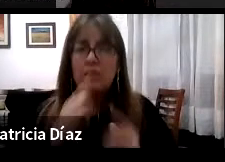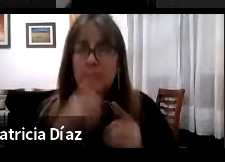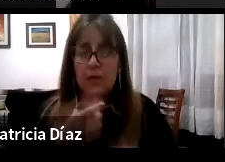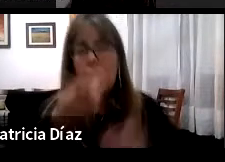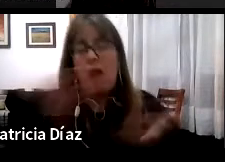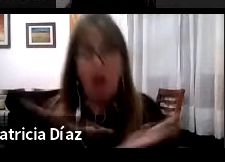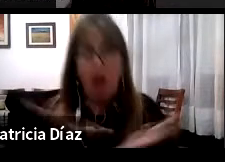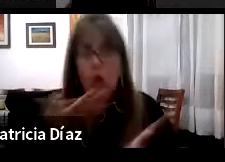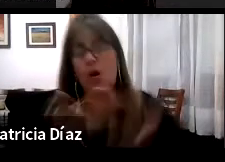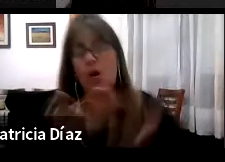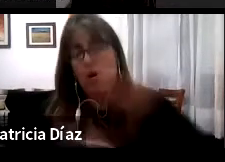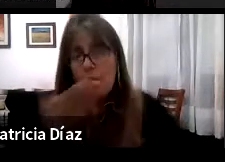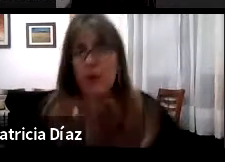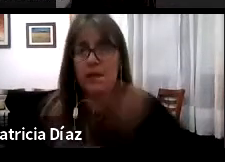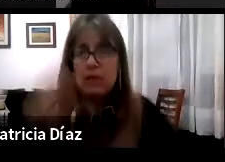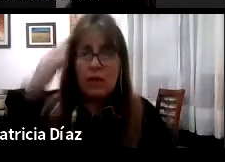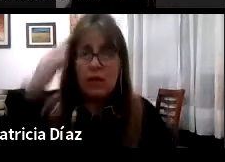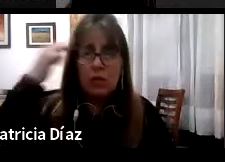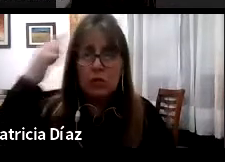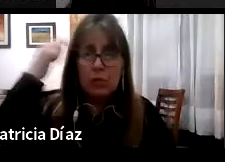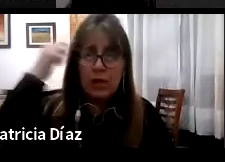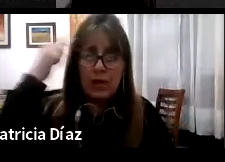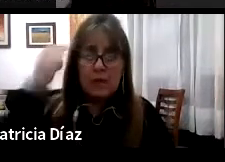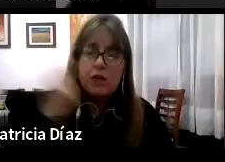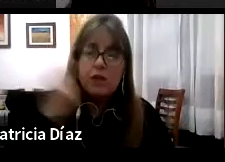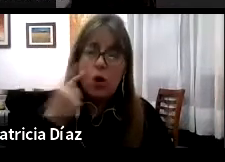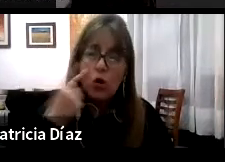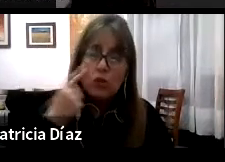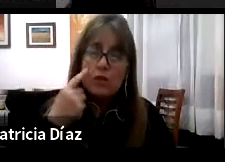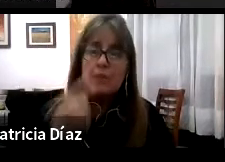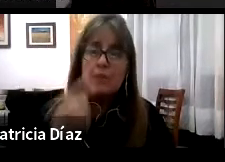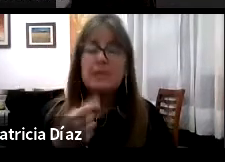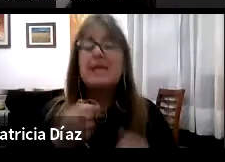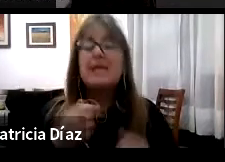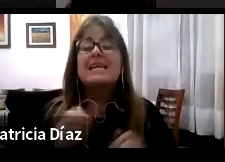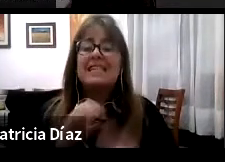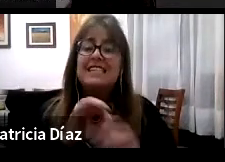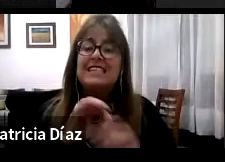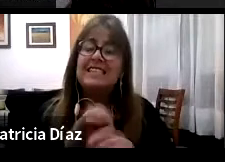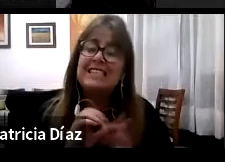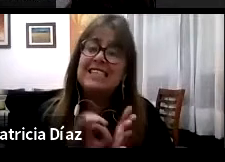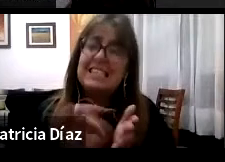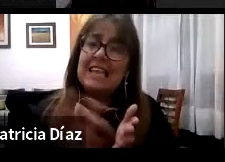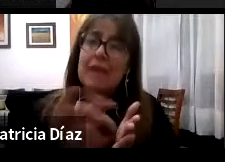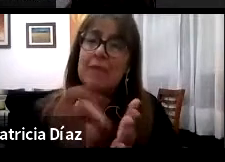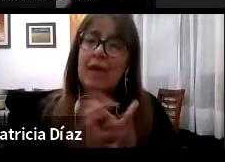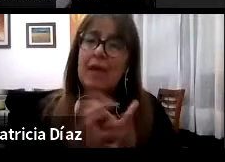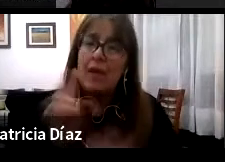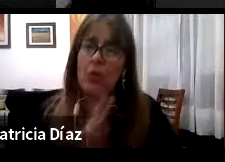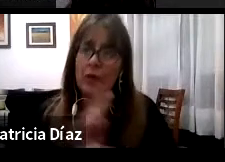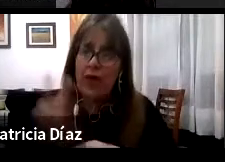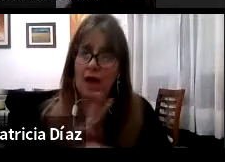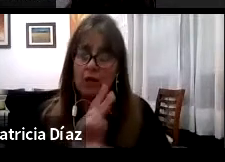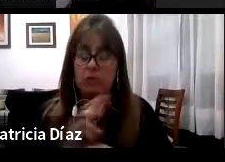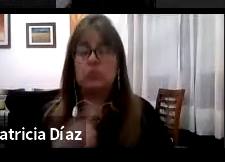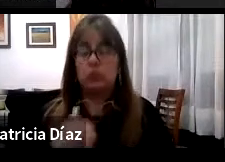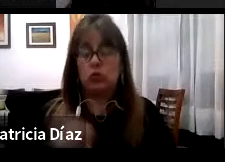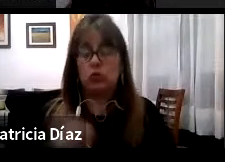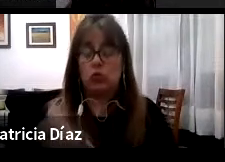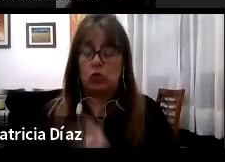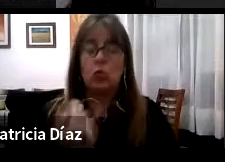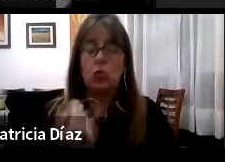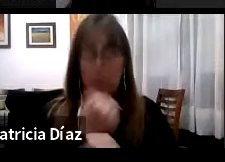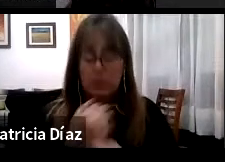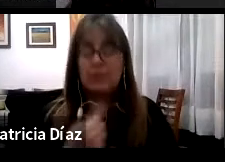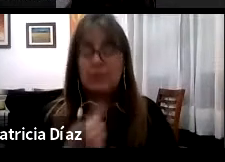sus experiencias y conocimientos acerca del sistema de cuidados también. Consideramos importante participar de esto.